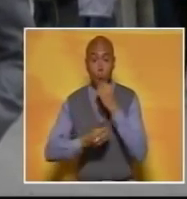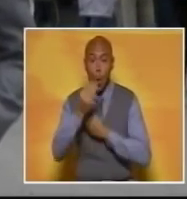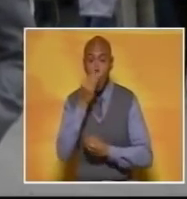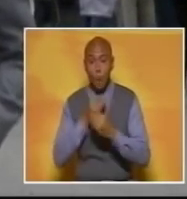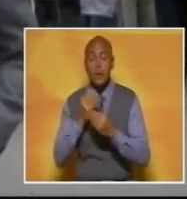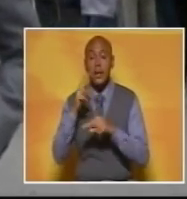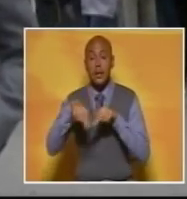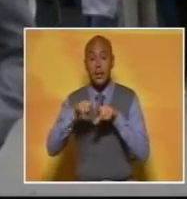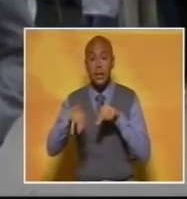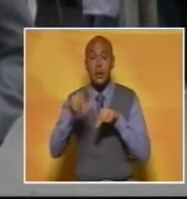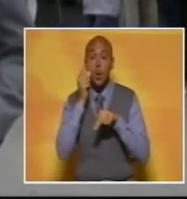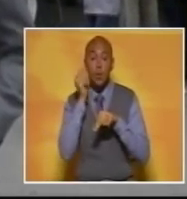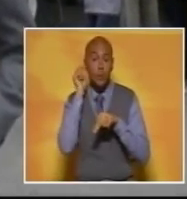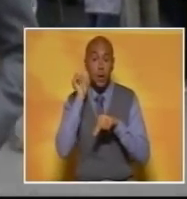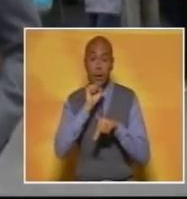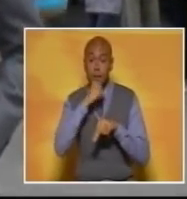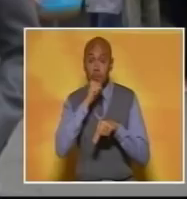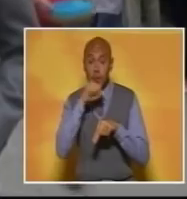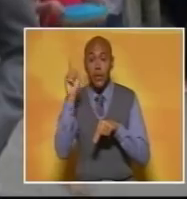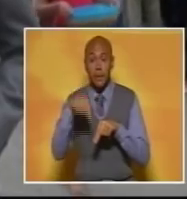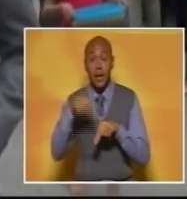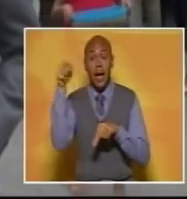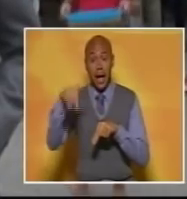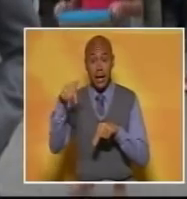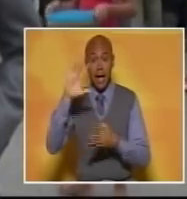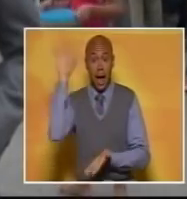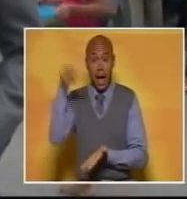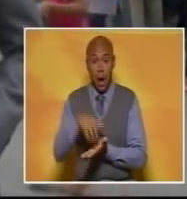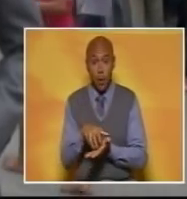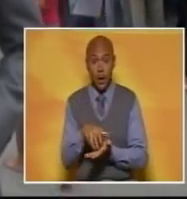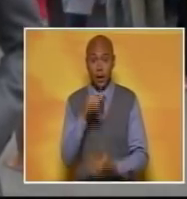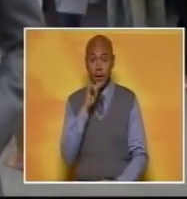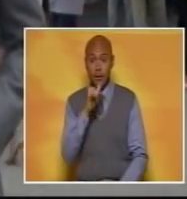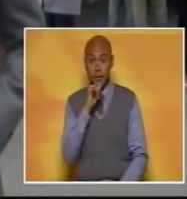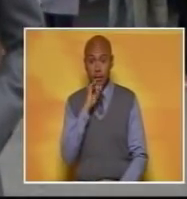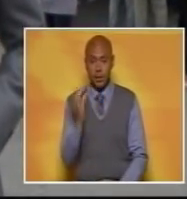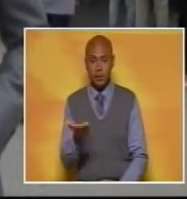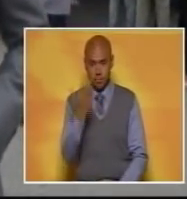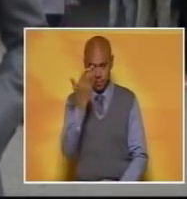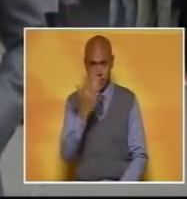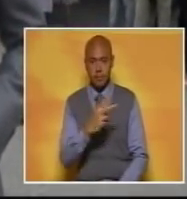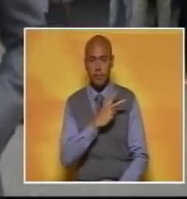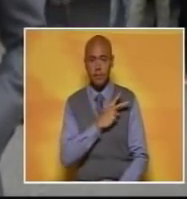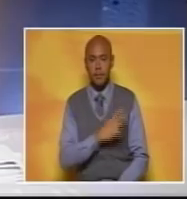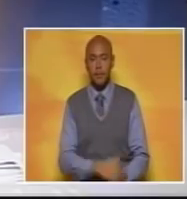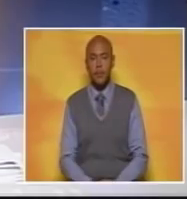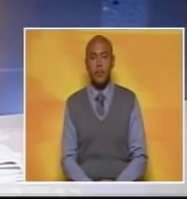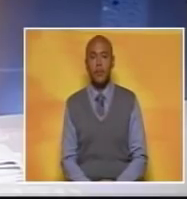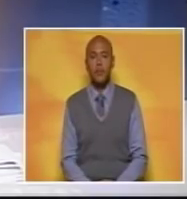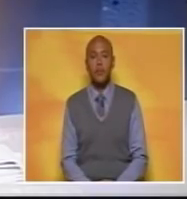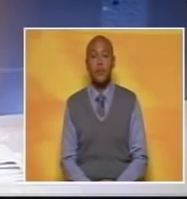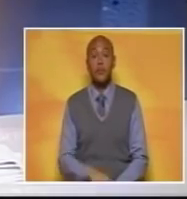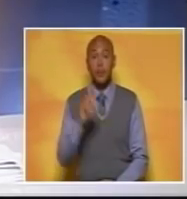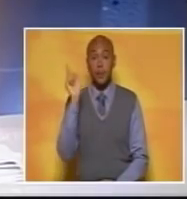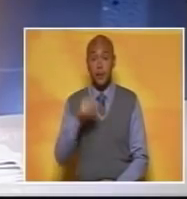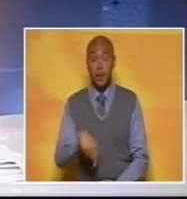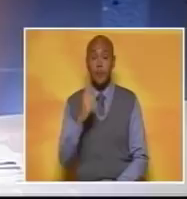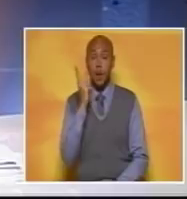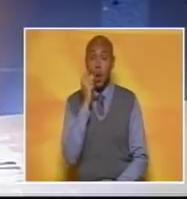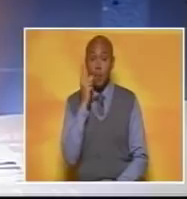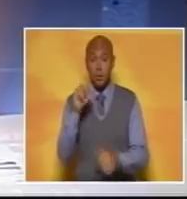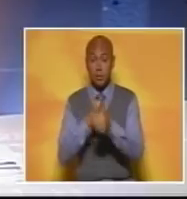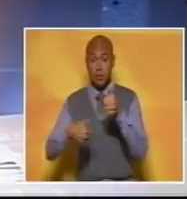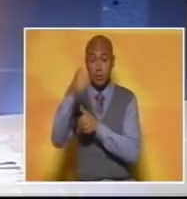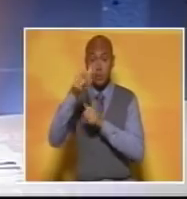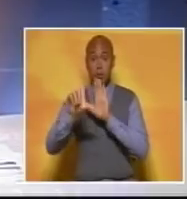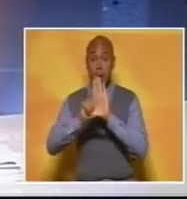para niños y adultos mayores. Desde el estado Aragua, Eliezer Hernández, Noticiero Venevisión. El fiscal general de la